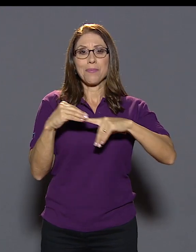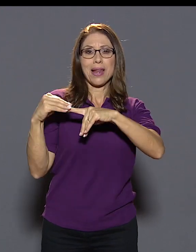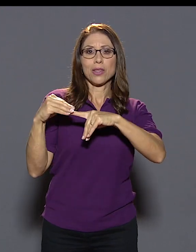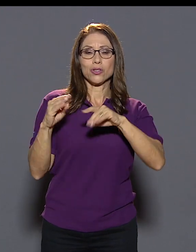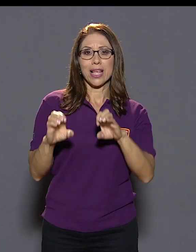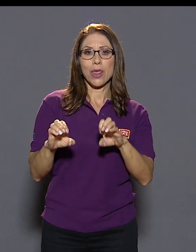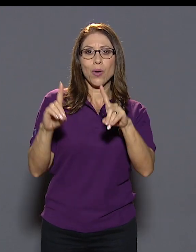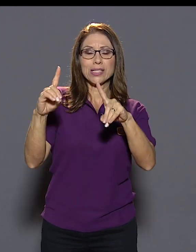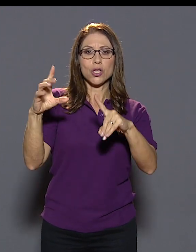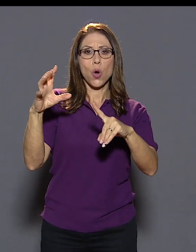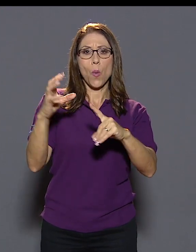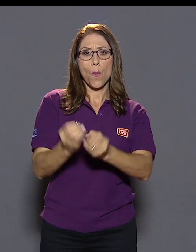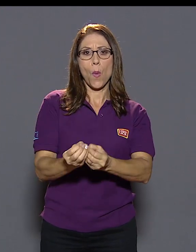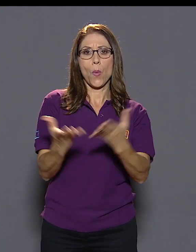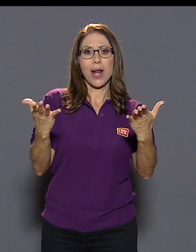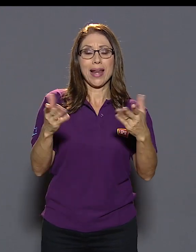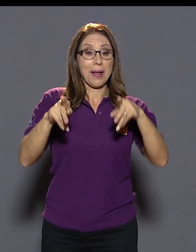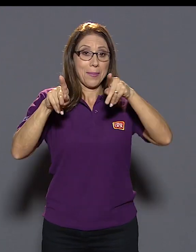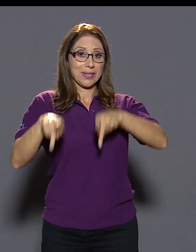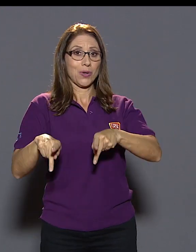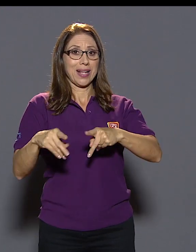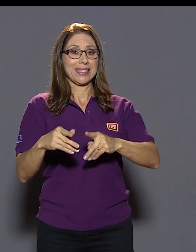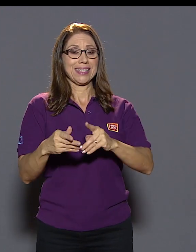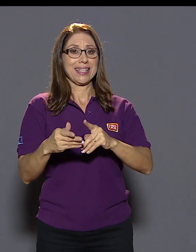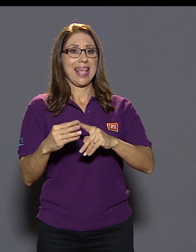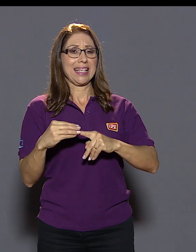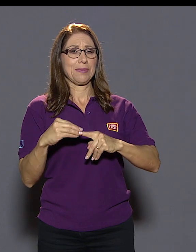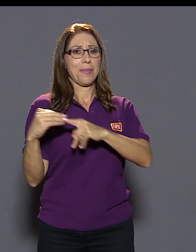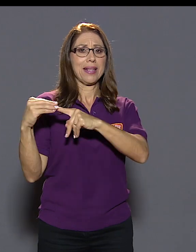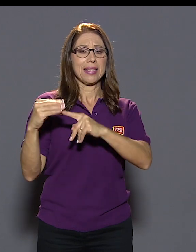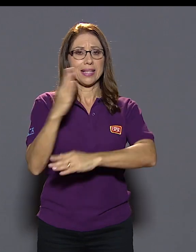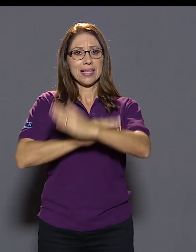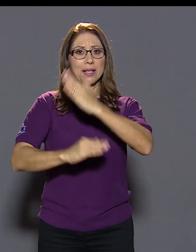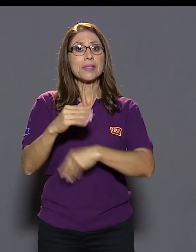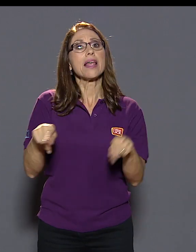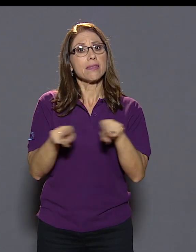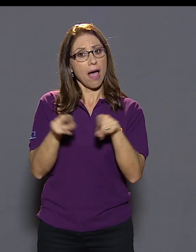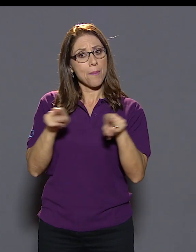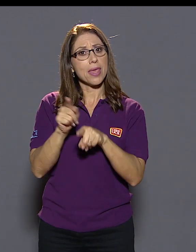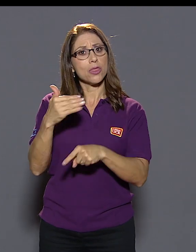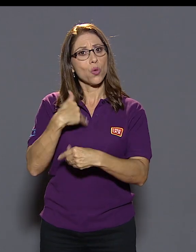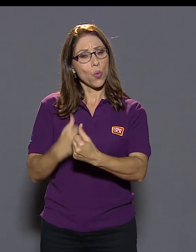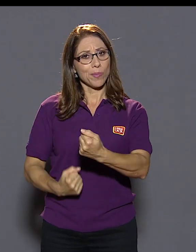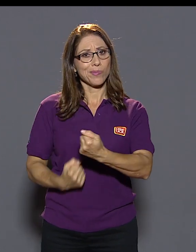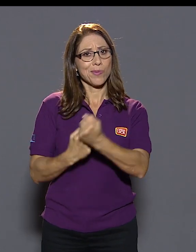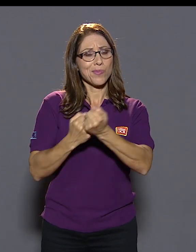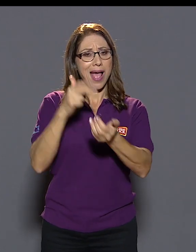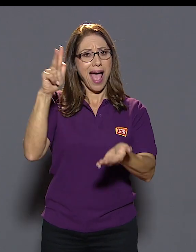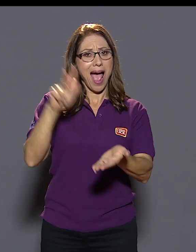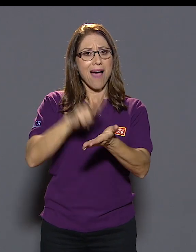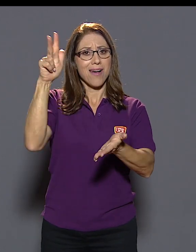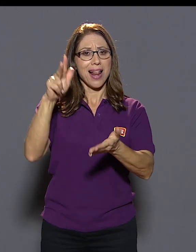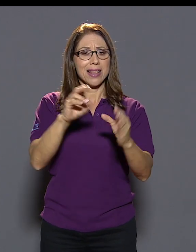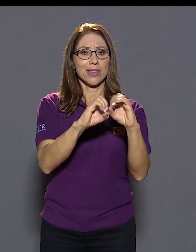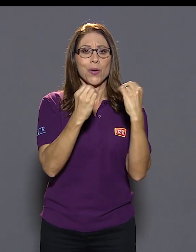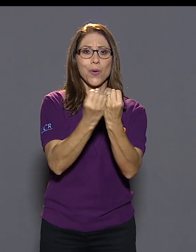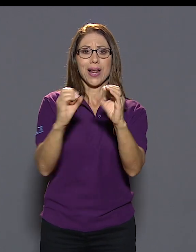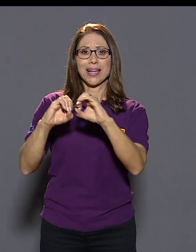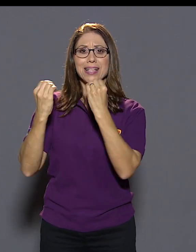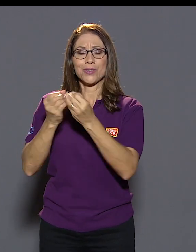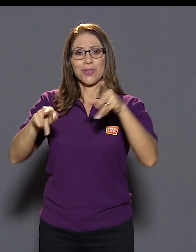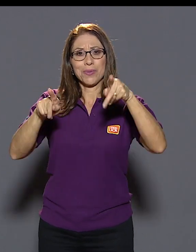bien lo mencionaba, expertos en discapacidad, sino que además contó con el aval de organizaciones de personas